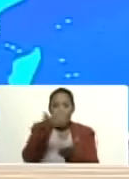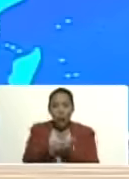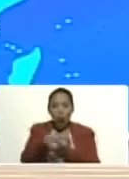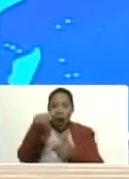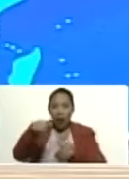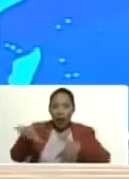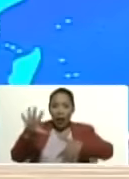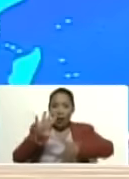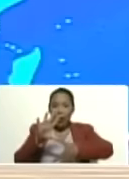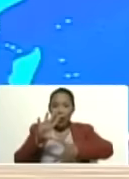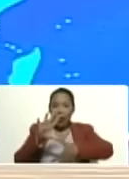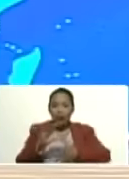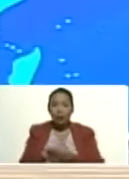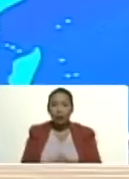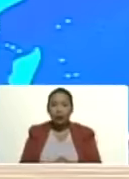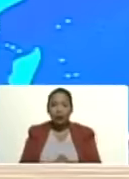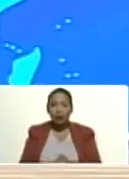América.